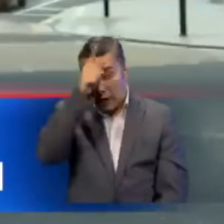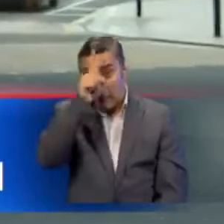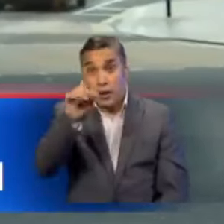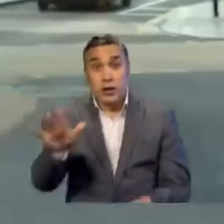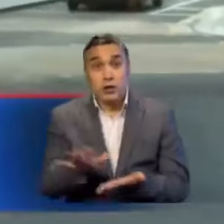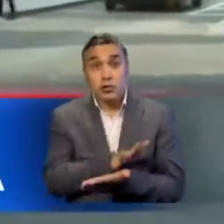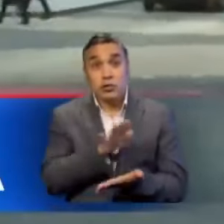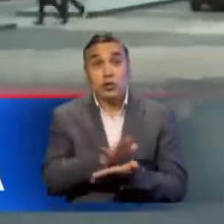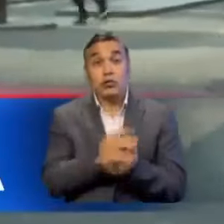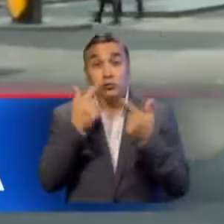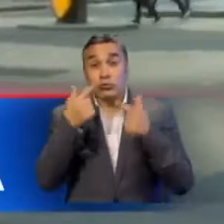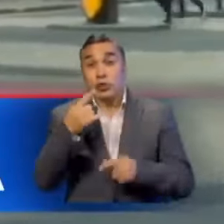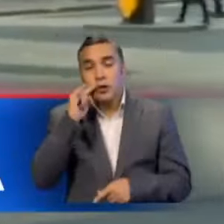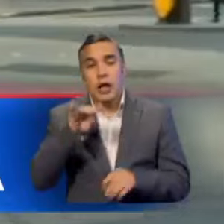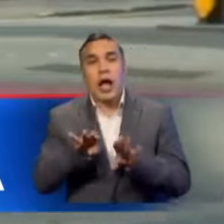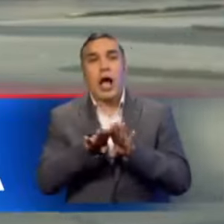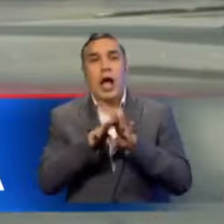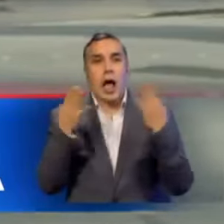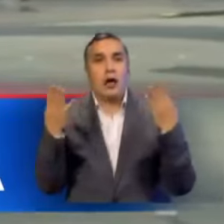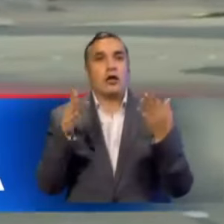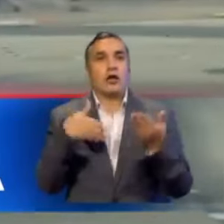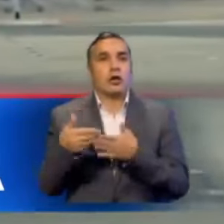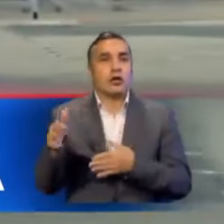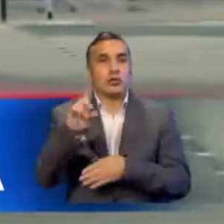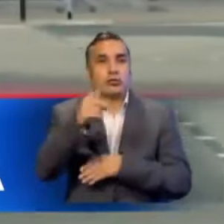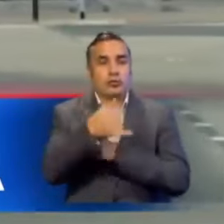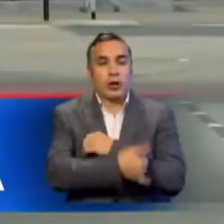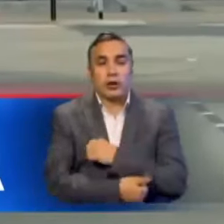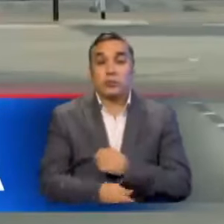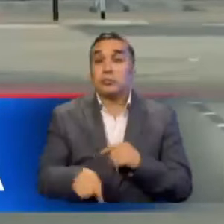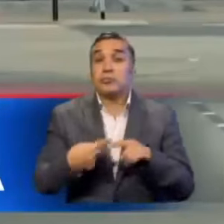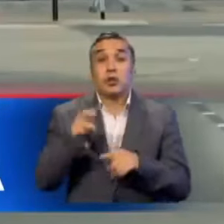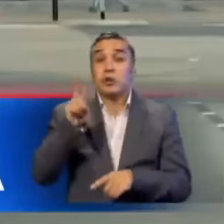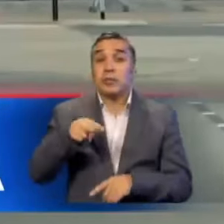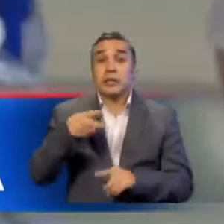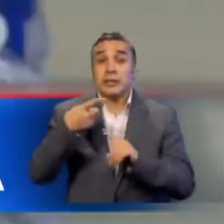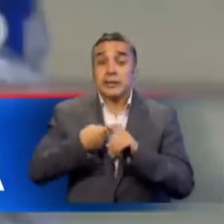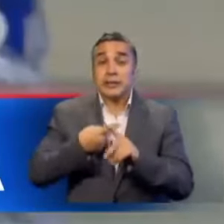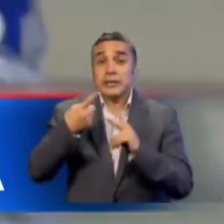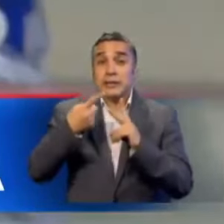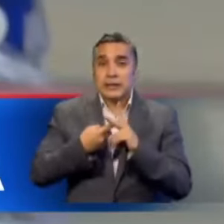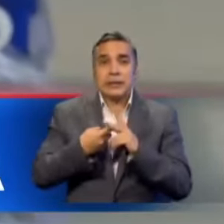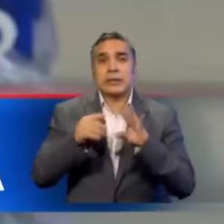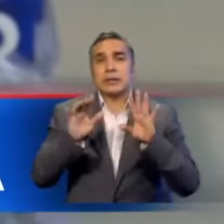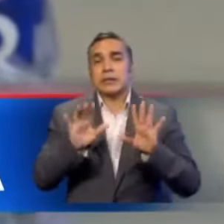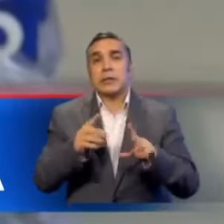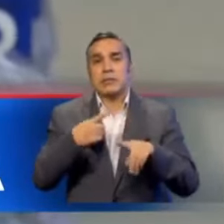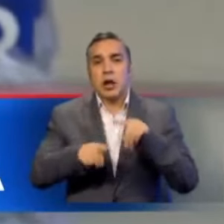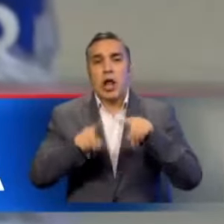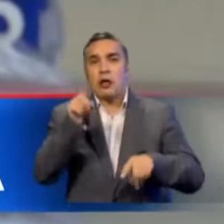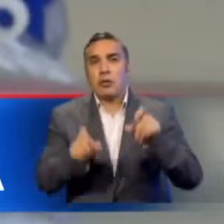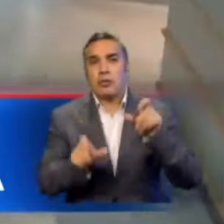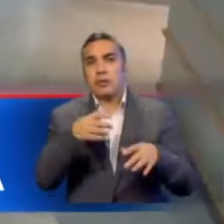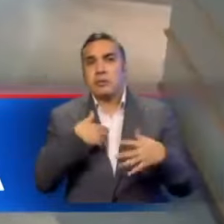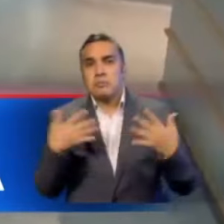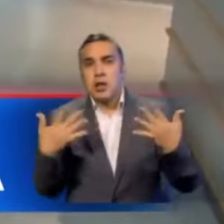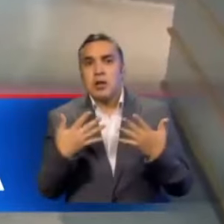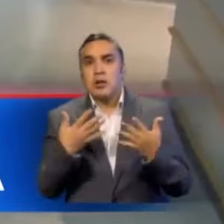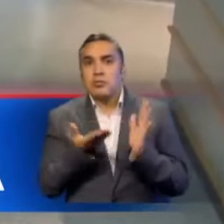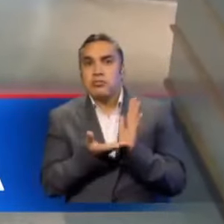escuelas y guarderías reabrieron en gran parte del país. Después de 2 meses, y a pesar de los temores de una tercera ola